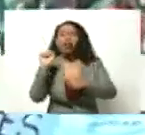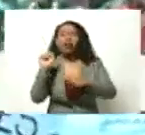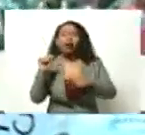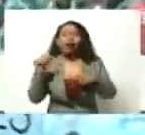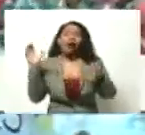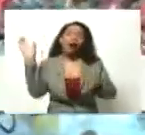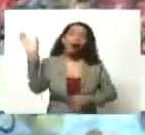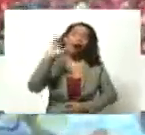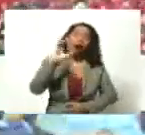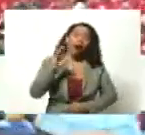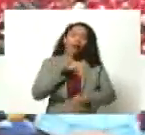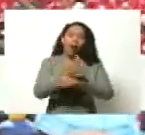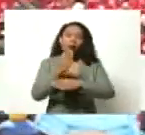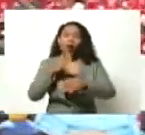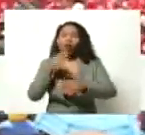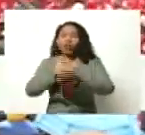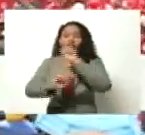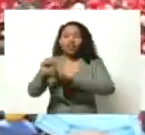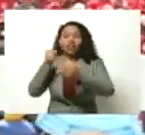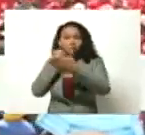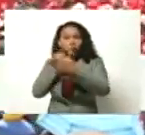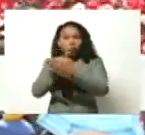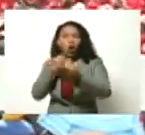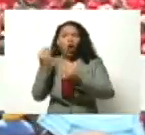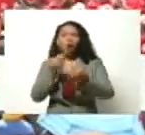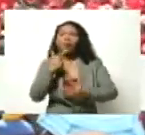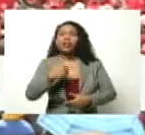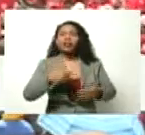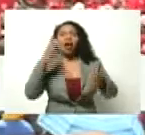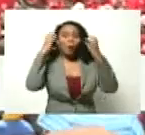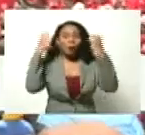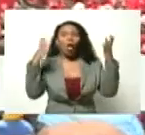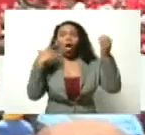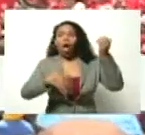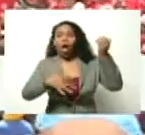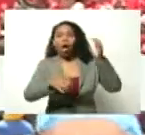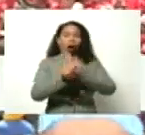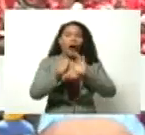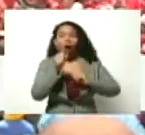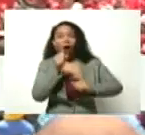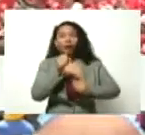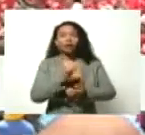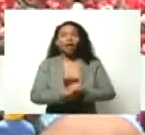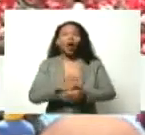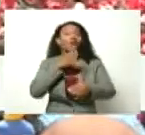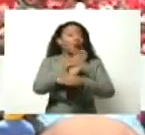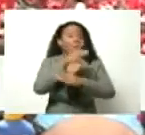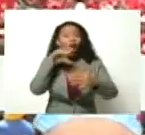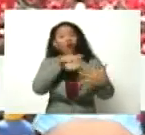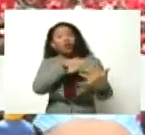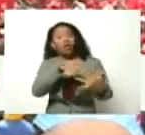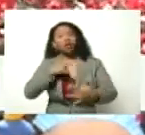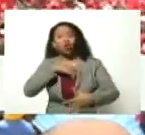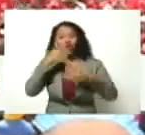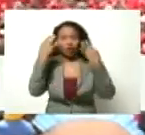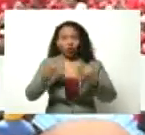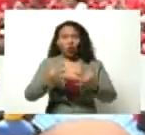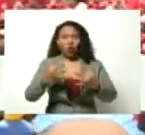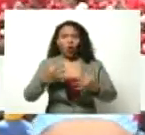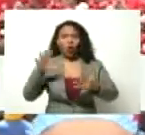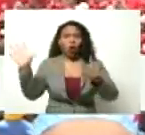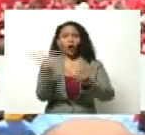nos vamos al combate como dice ahí nos vamos a la batalla y estoy seguro que conquistaremos